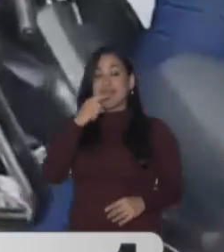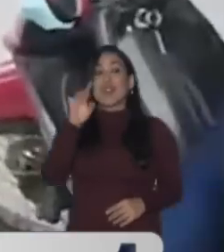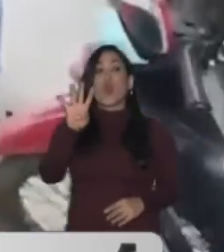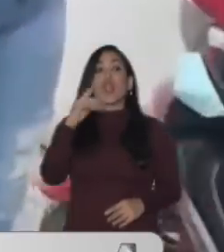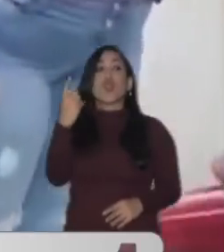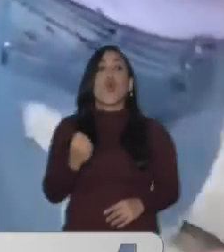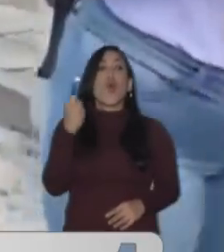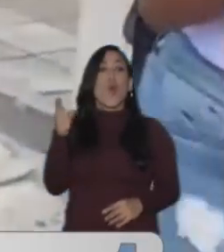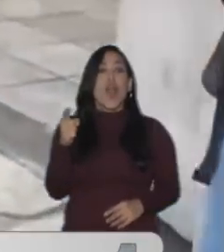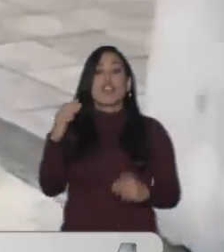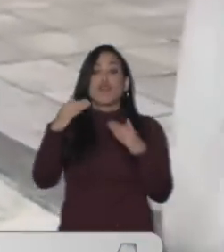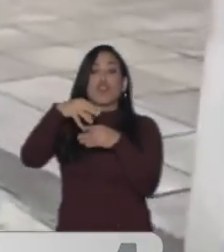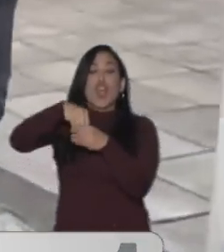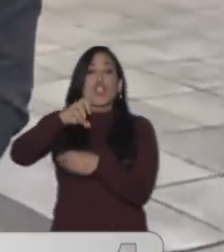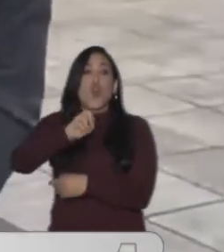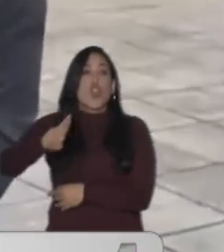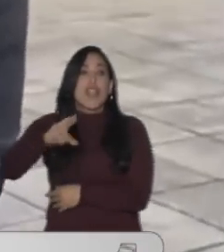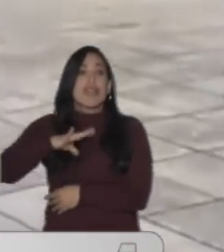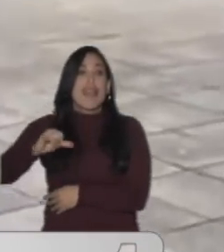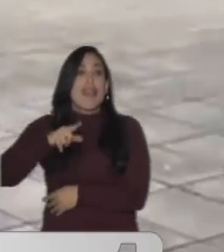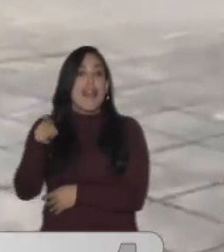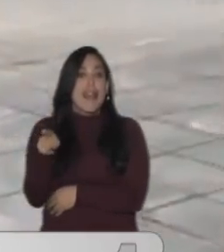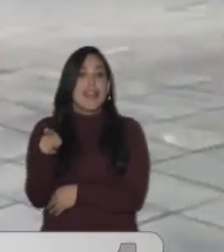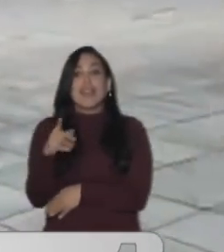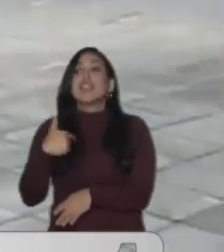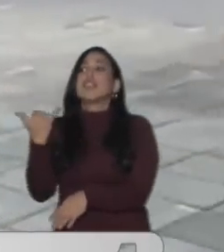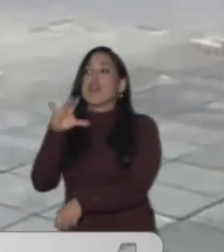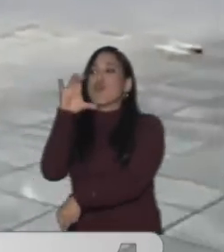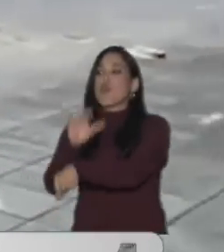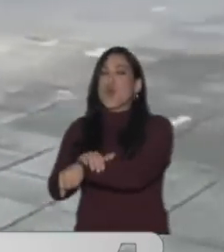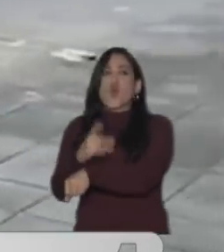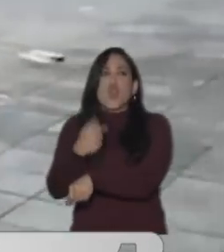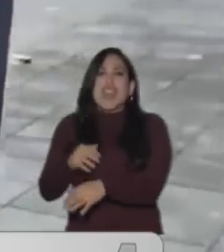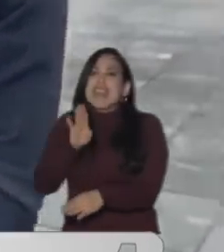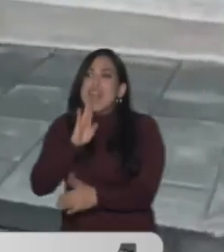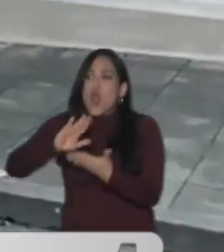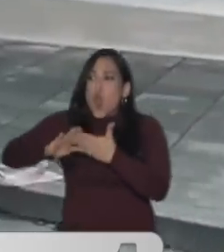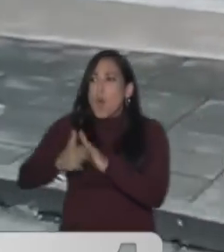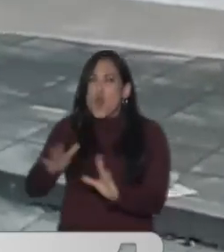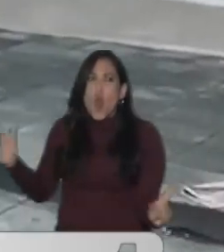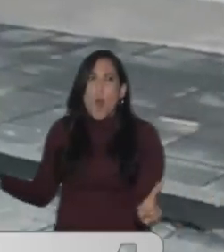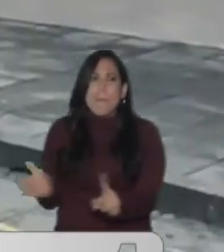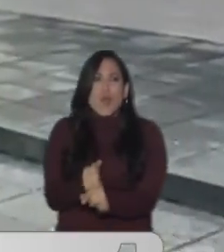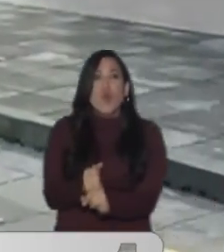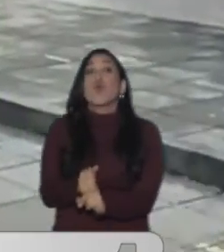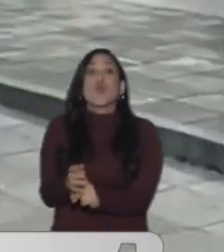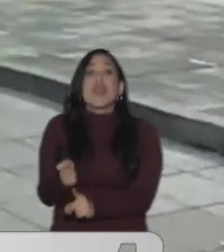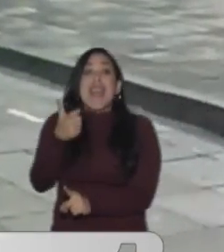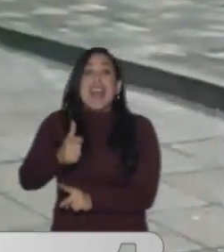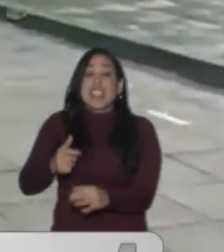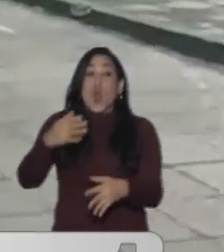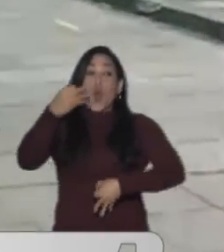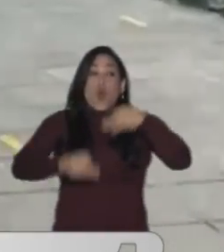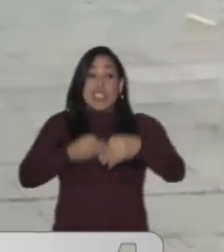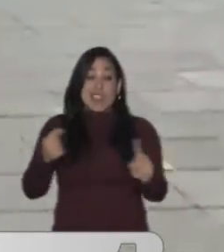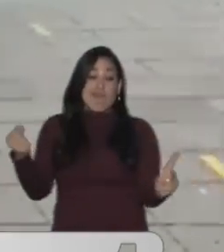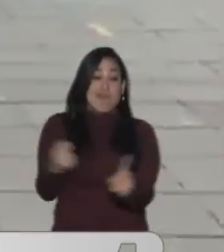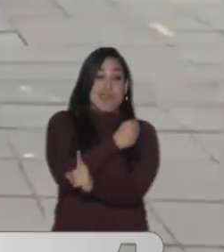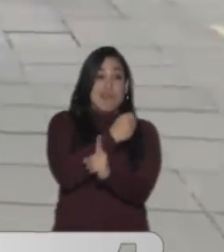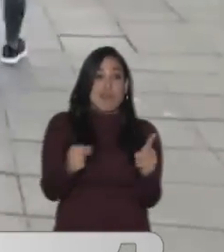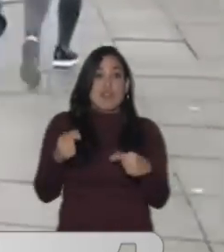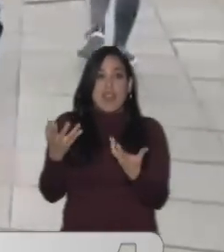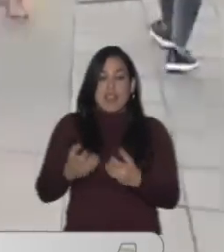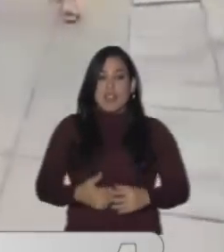de 4 años en una vivienda del oriente de Cali y el cual fue capturado tras ser detenido por la comunidad que intentaba tomar justicia por mano